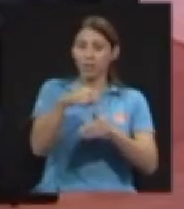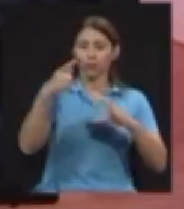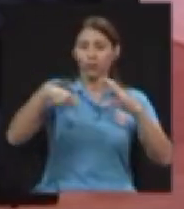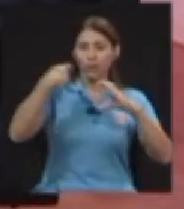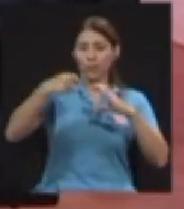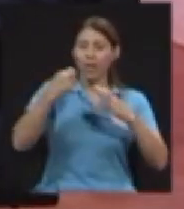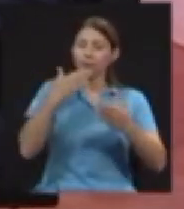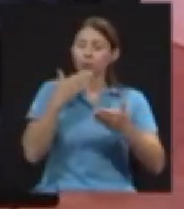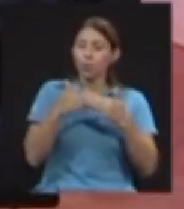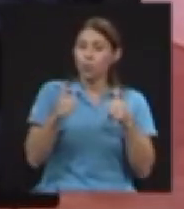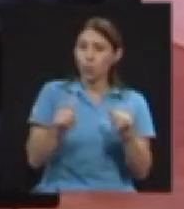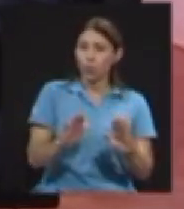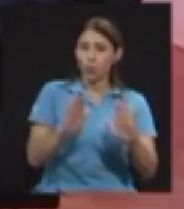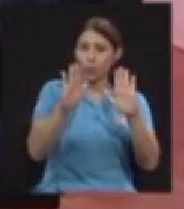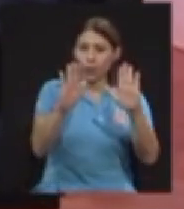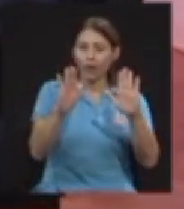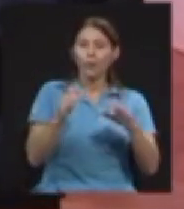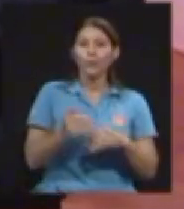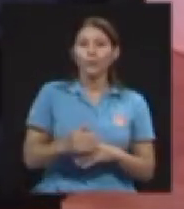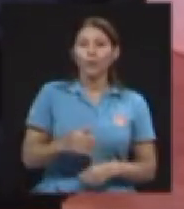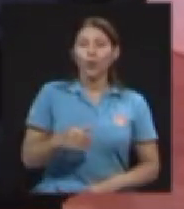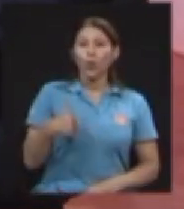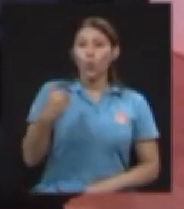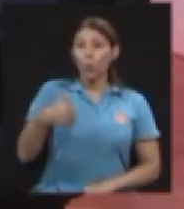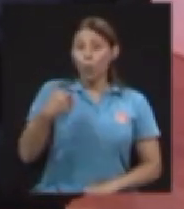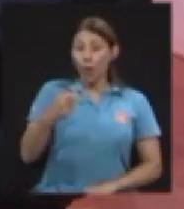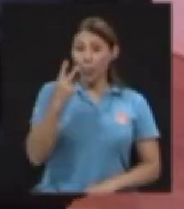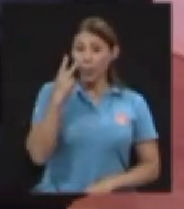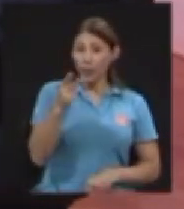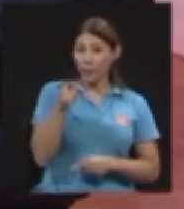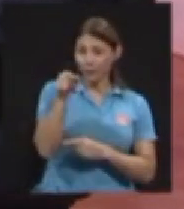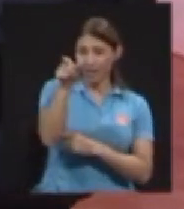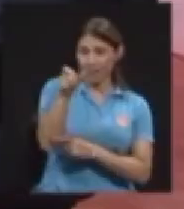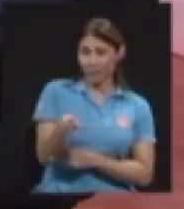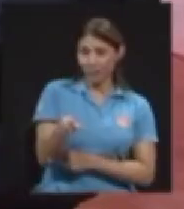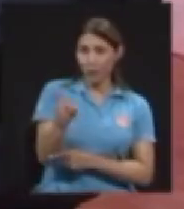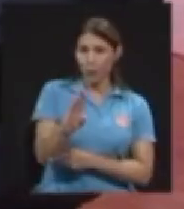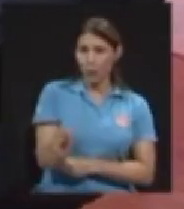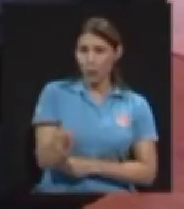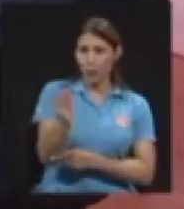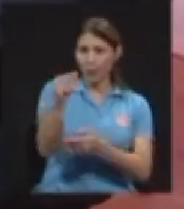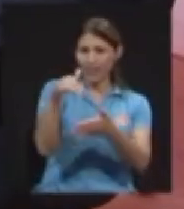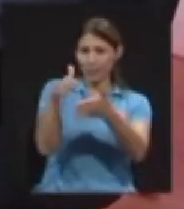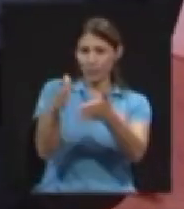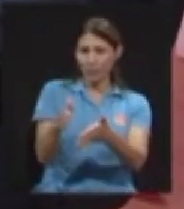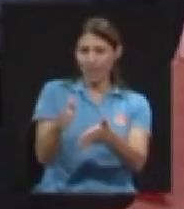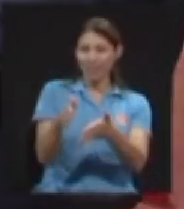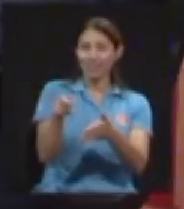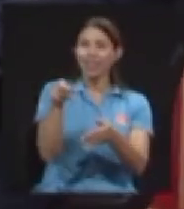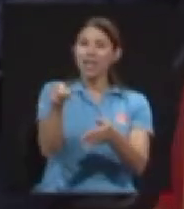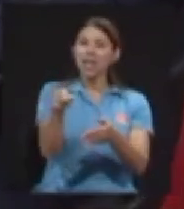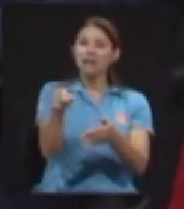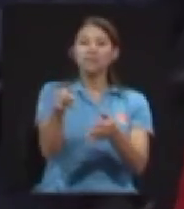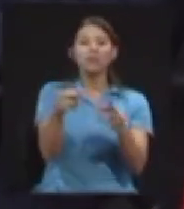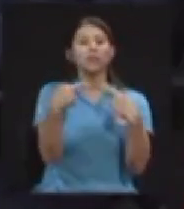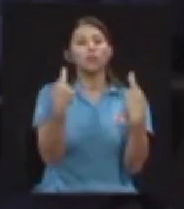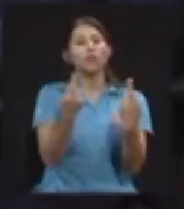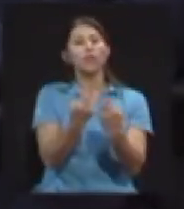cuando está el joven estudiante reunido con un grupo de